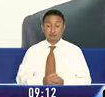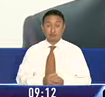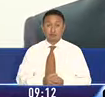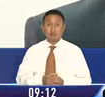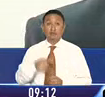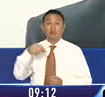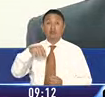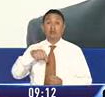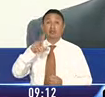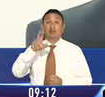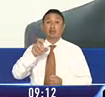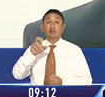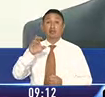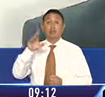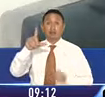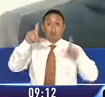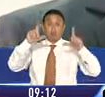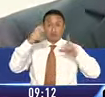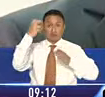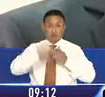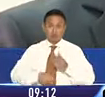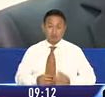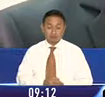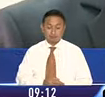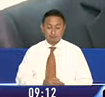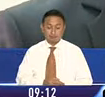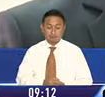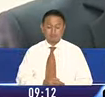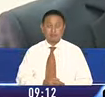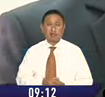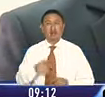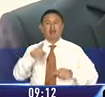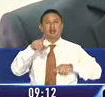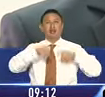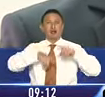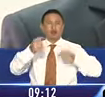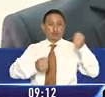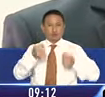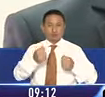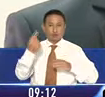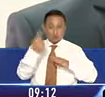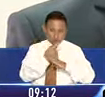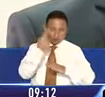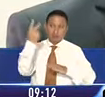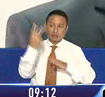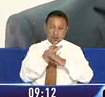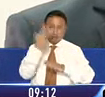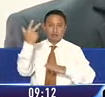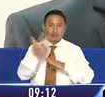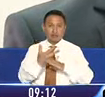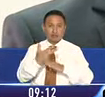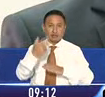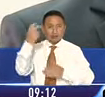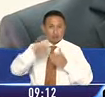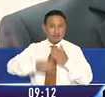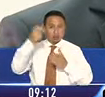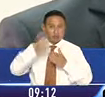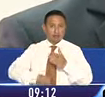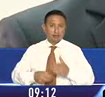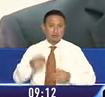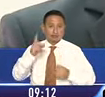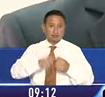cometido en el tema de radares y fotomultas. Tenemos la recurrencia de usuarios que han cometido dentro del Distrito